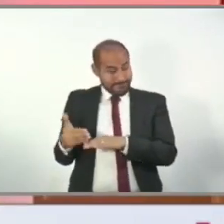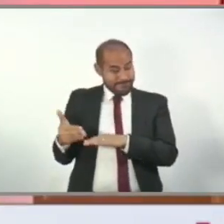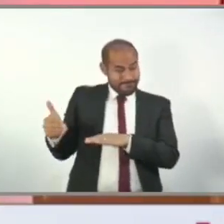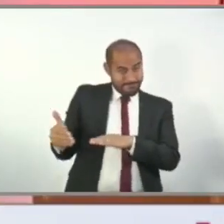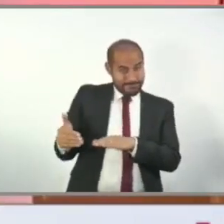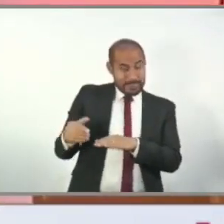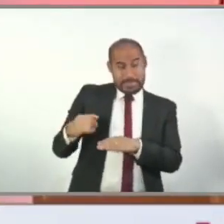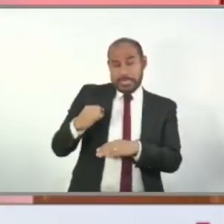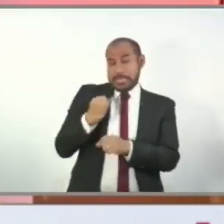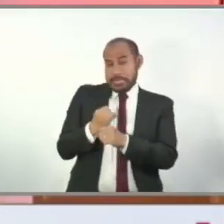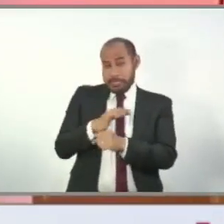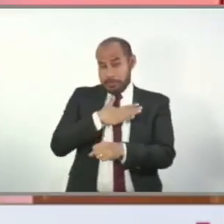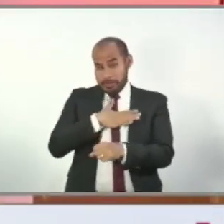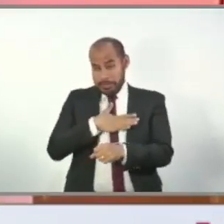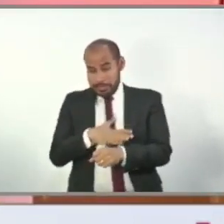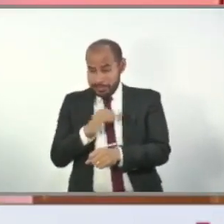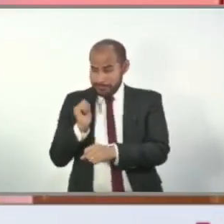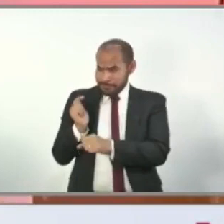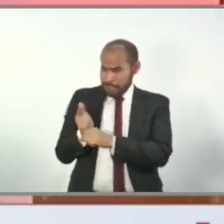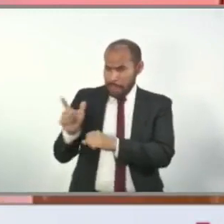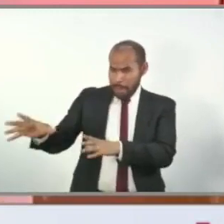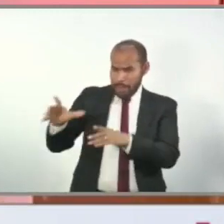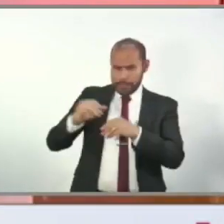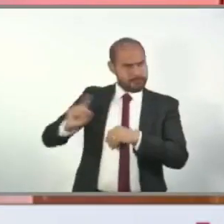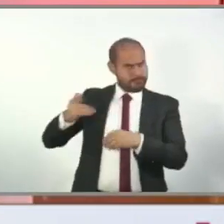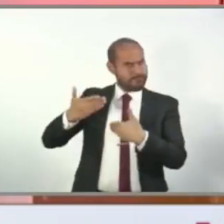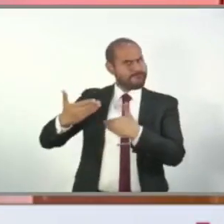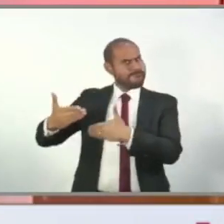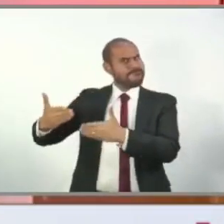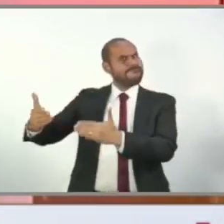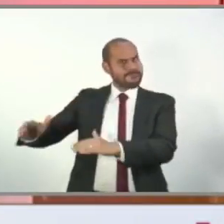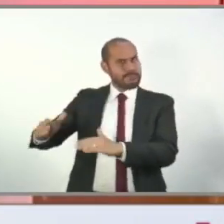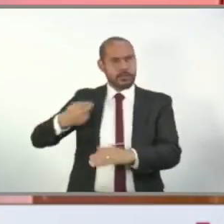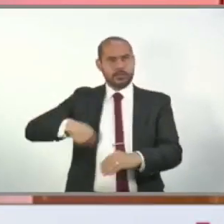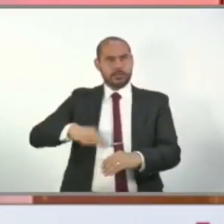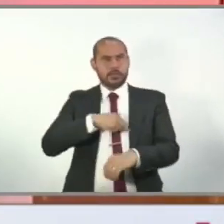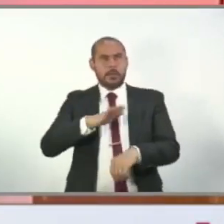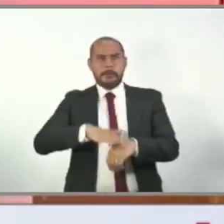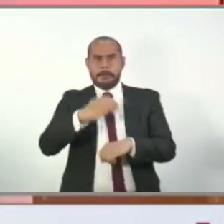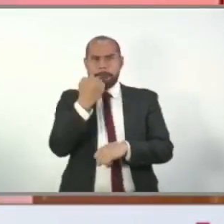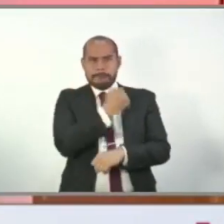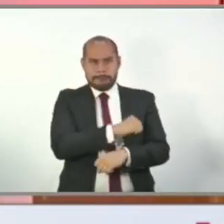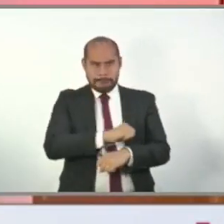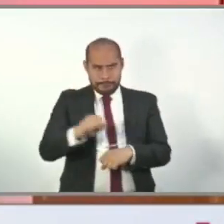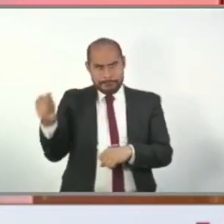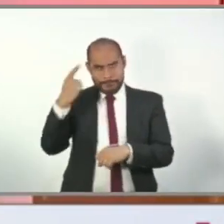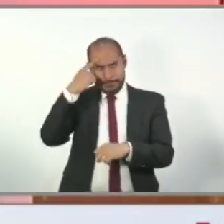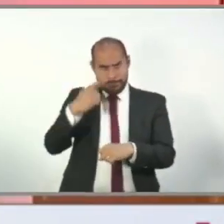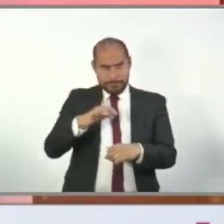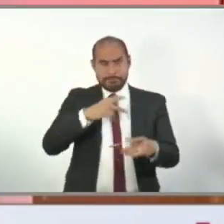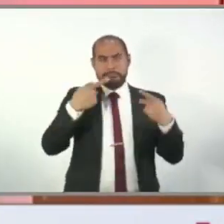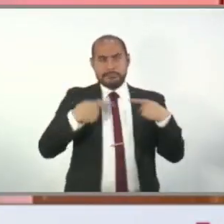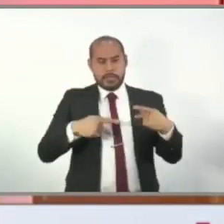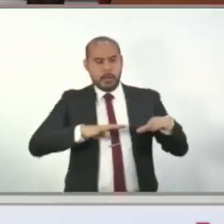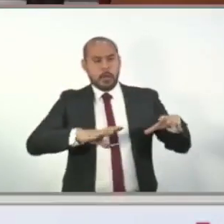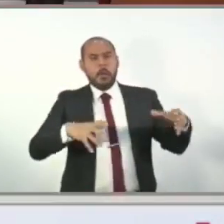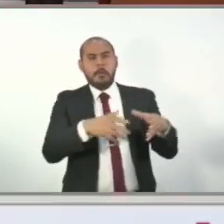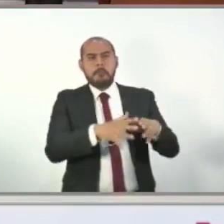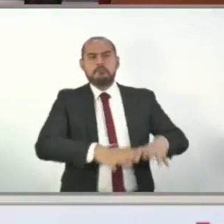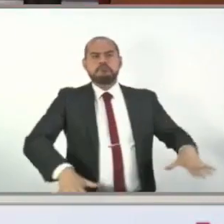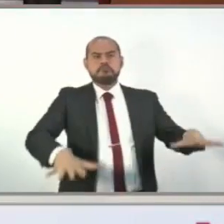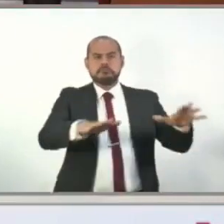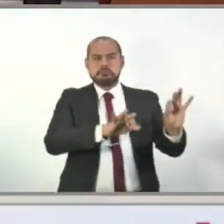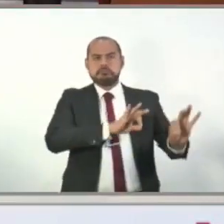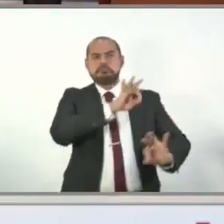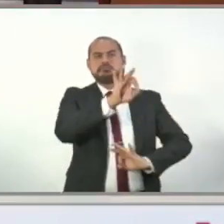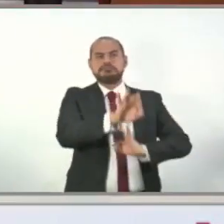las injusticias y que nos permita, en fin, multiplicar la capacidad de agencia de personas y comunidades